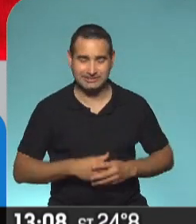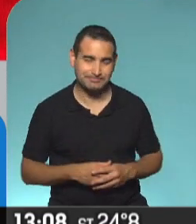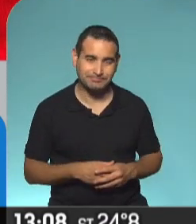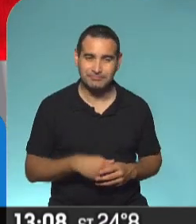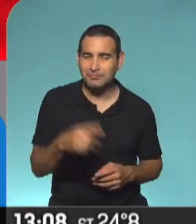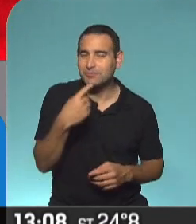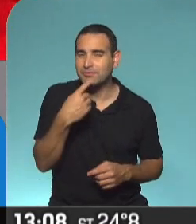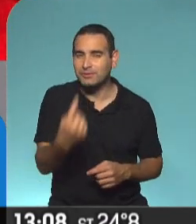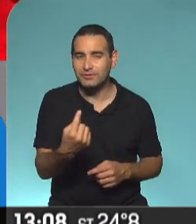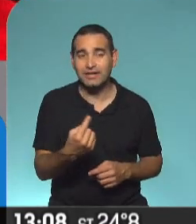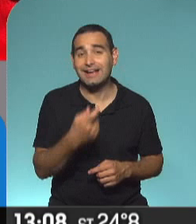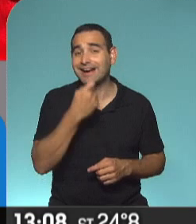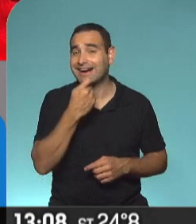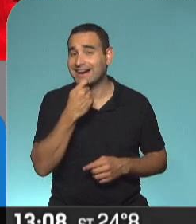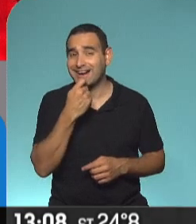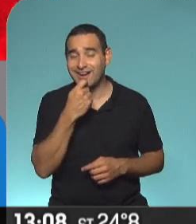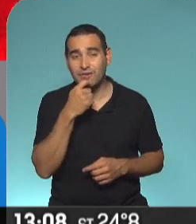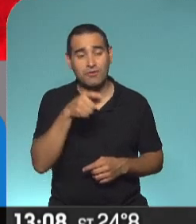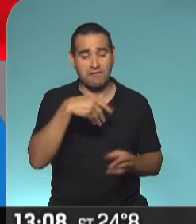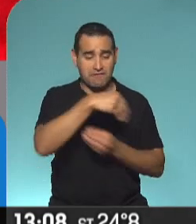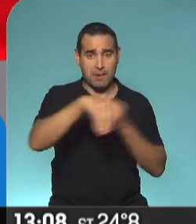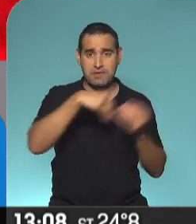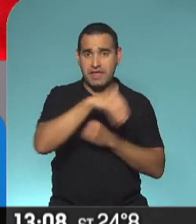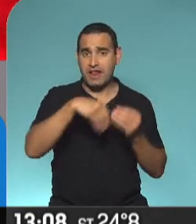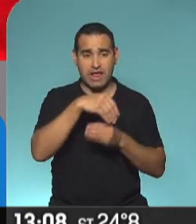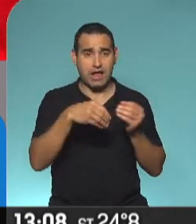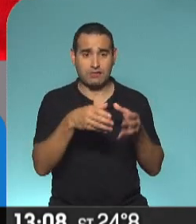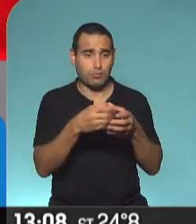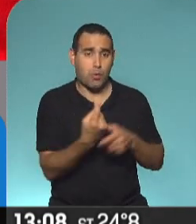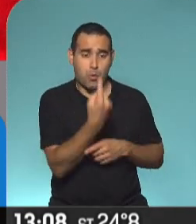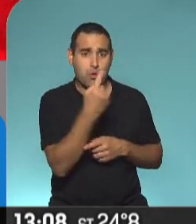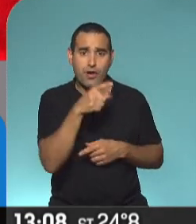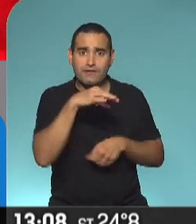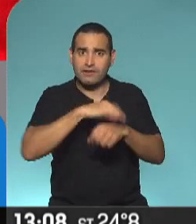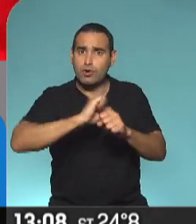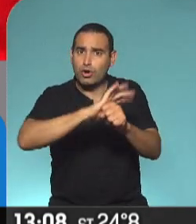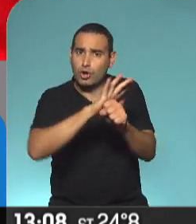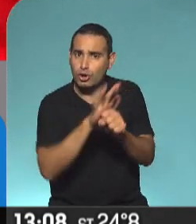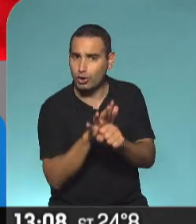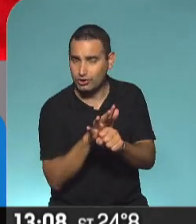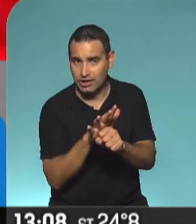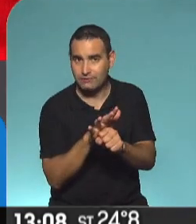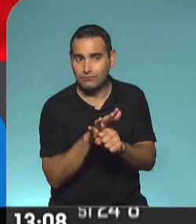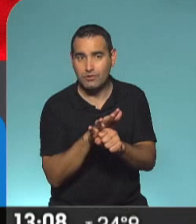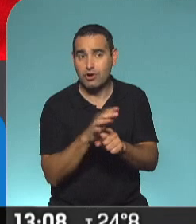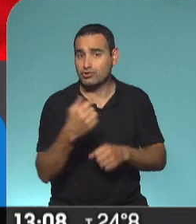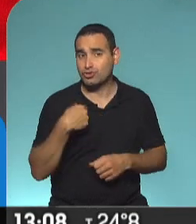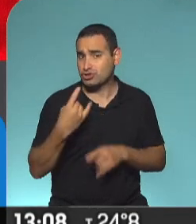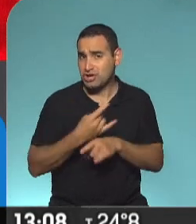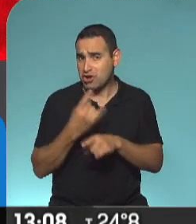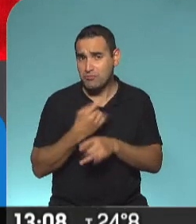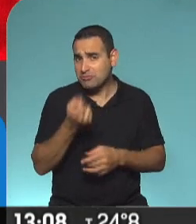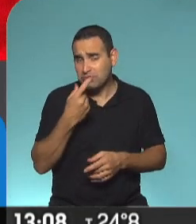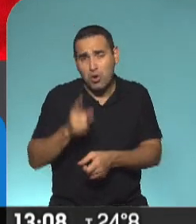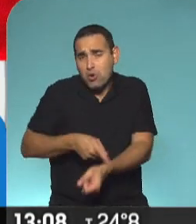doctora, consultarle. Si nosotros tenemos en el círculo familiar a alguien que se ha contagiado de coronavirus, si solemos tomar una betametasona o